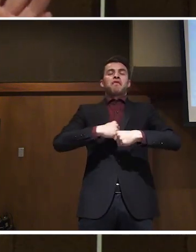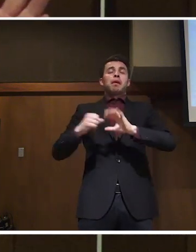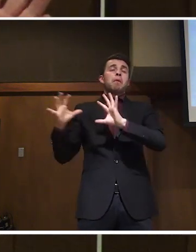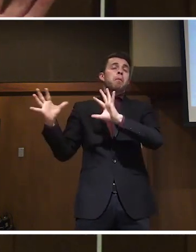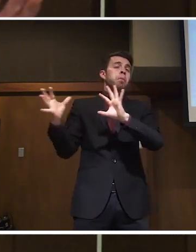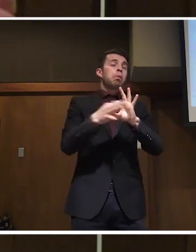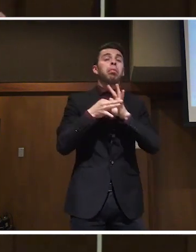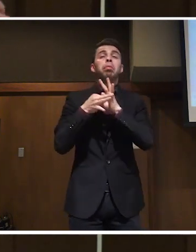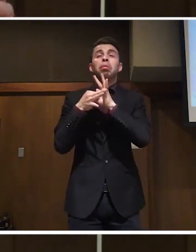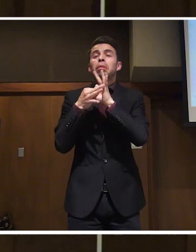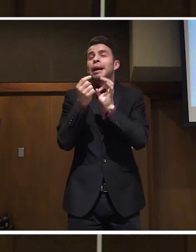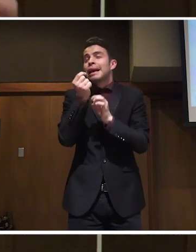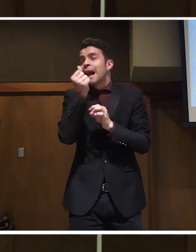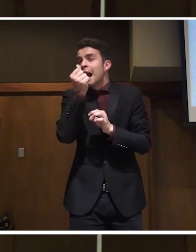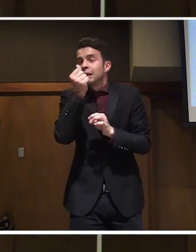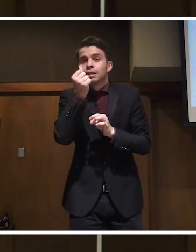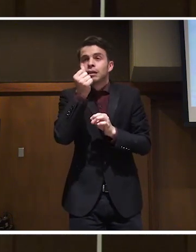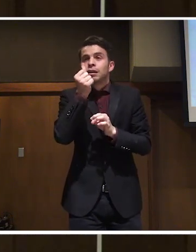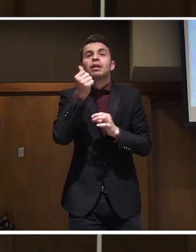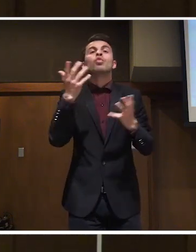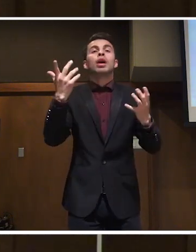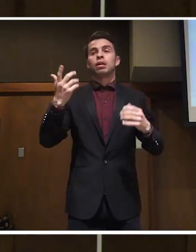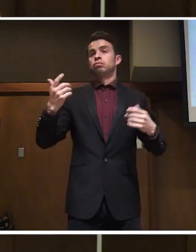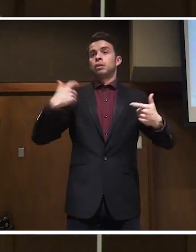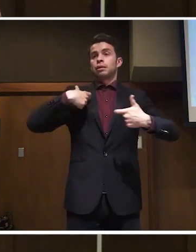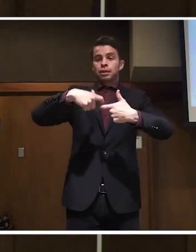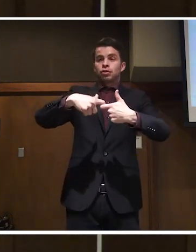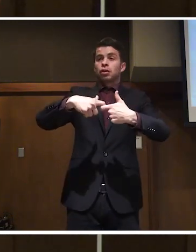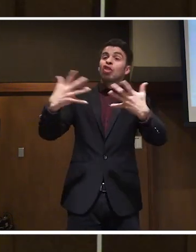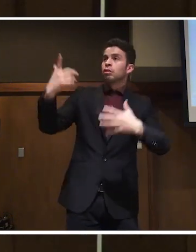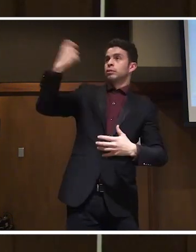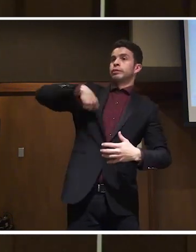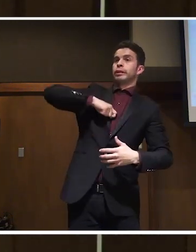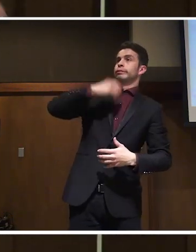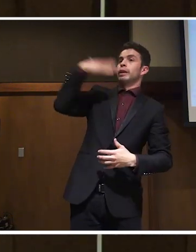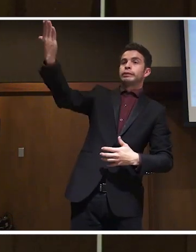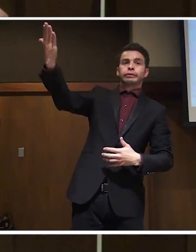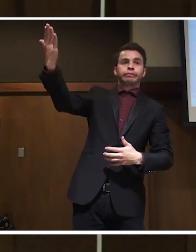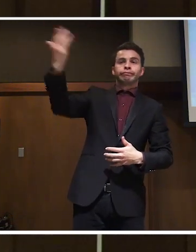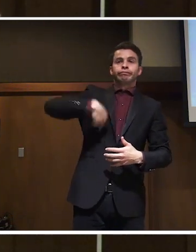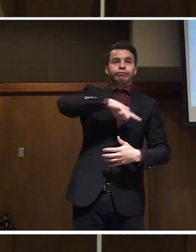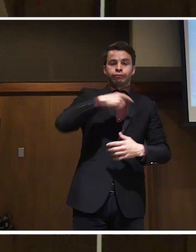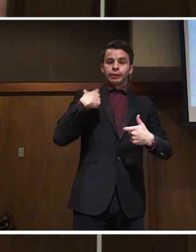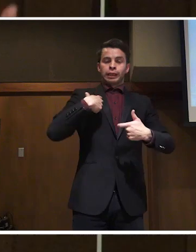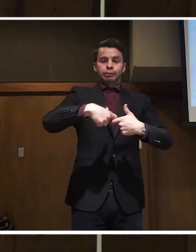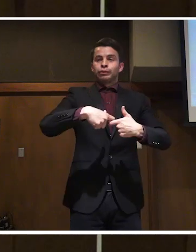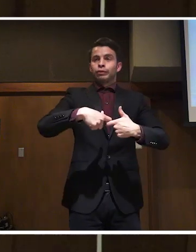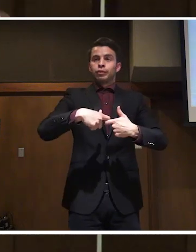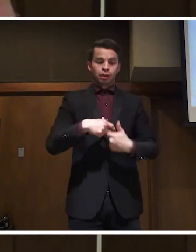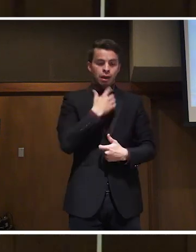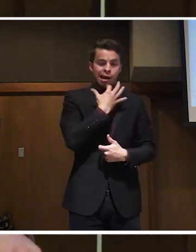manera el de Caro, donde todos hablamos el español de España, hablamos como la gente bien, hablamos como